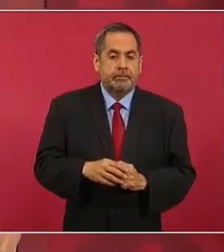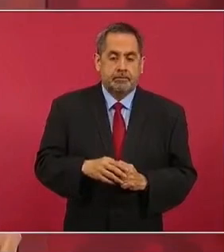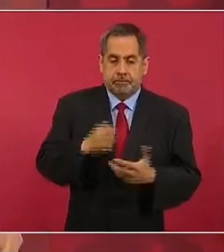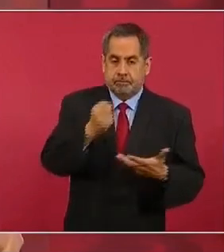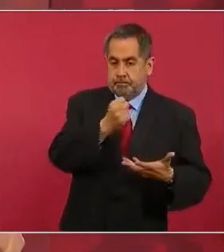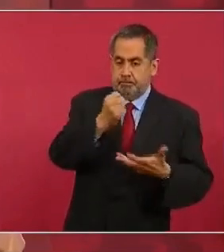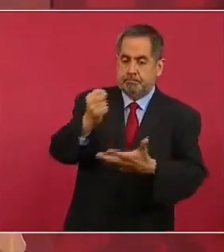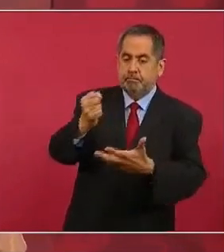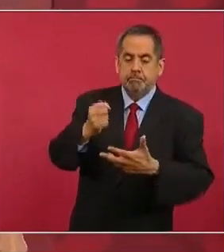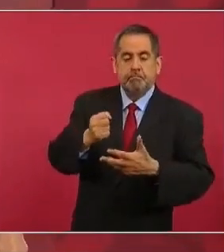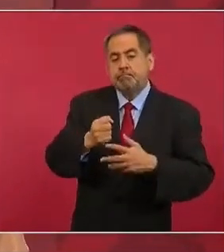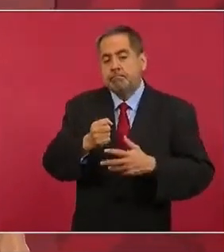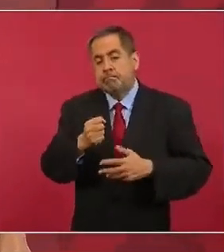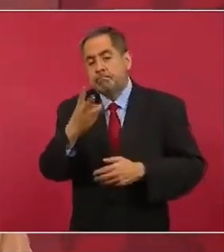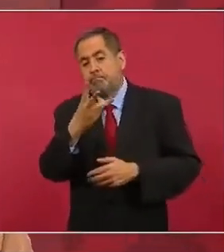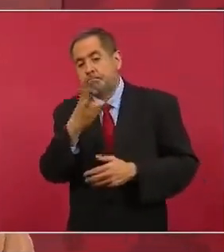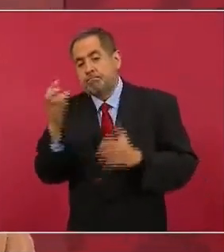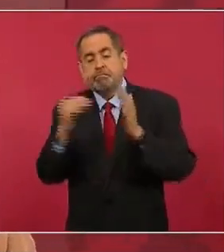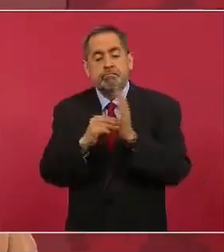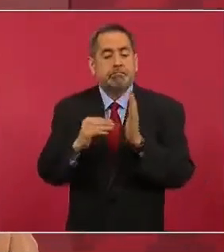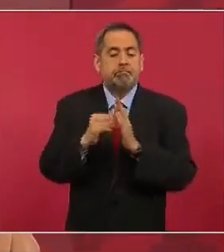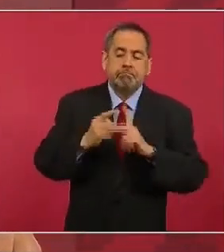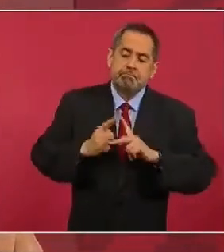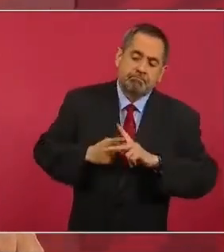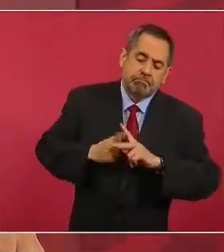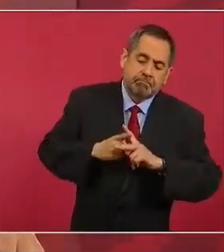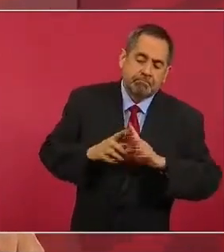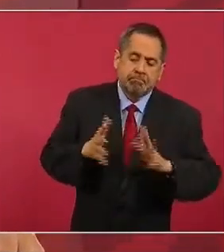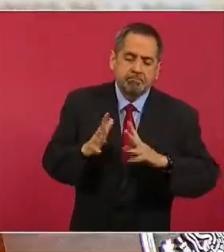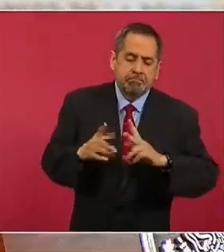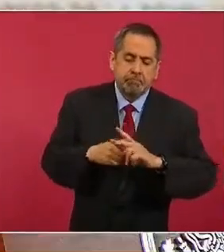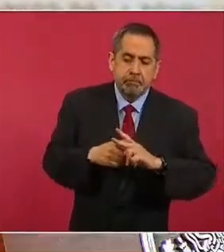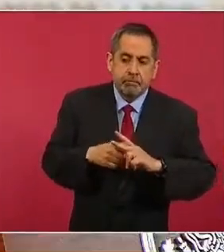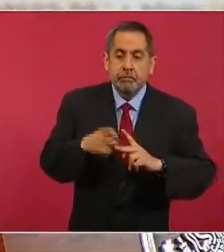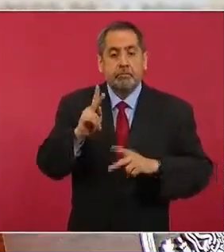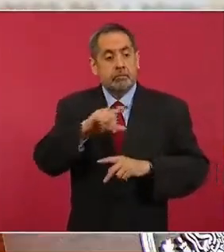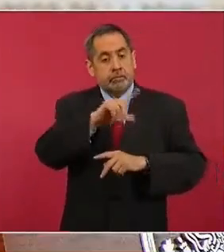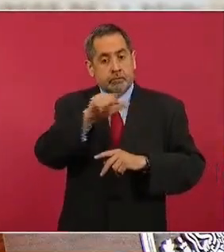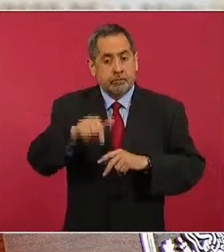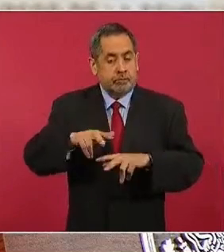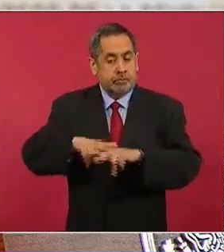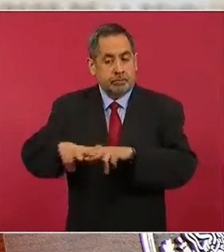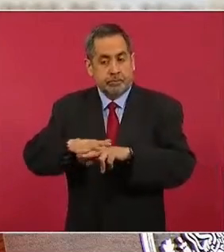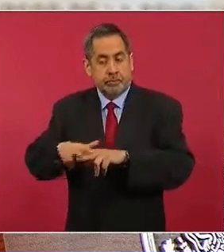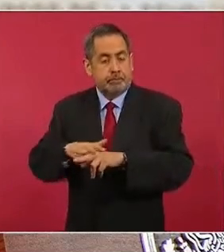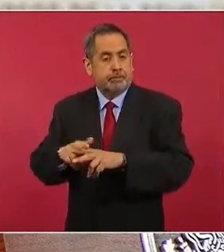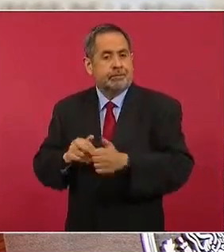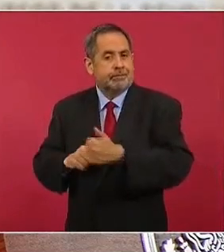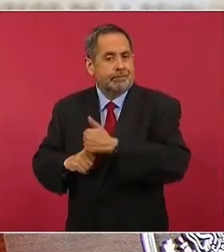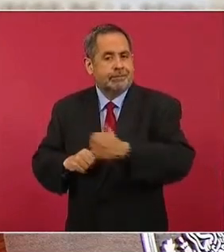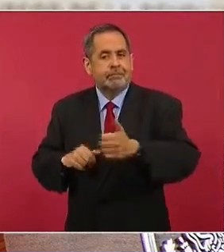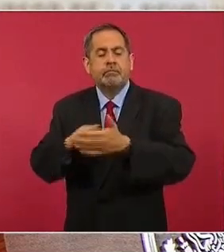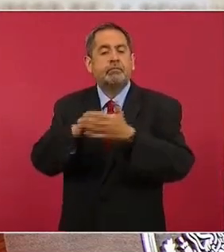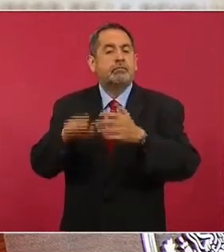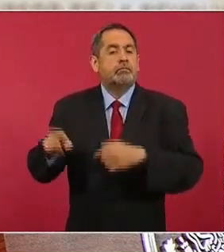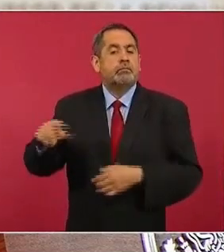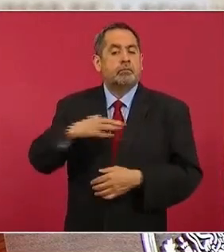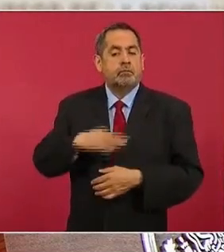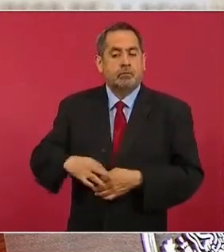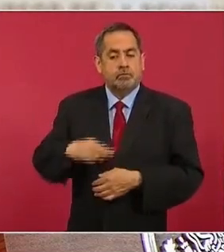presupuesto estimado, 300,000 millones. Pero cuando empezaron a hacer el tren Toluca a la Ciudad de